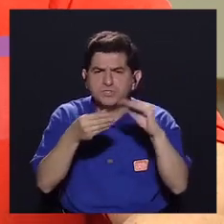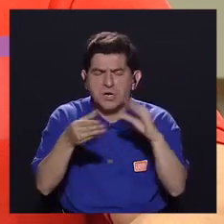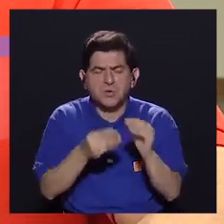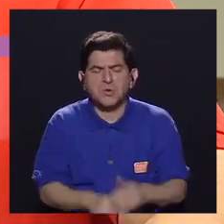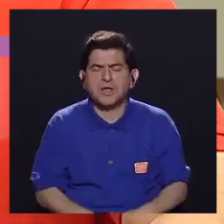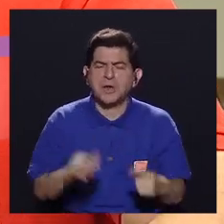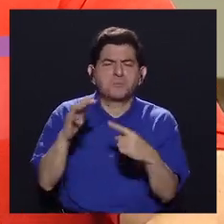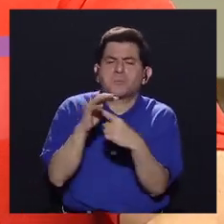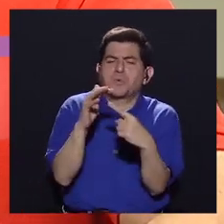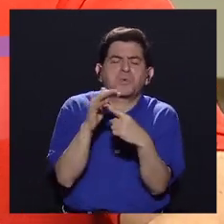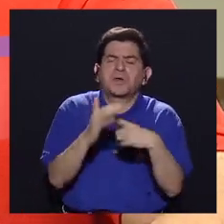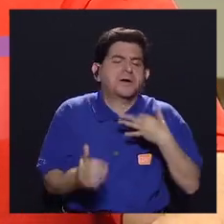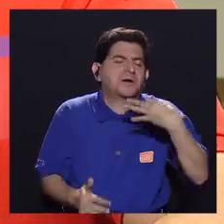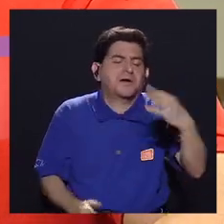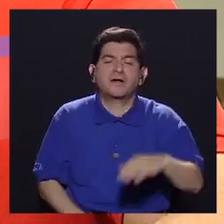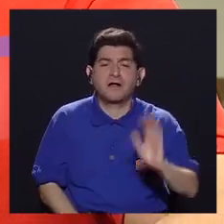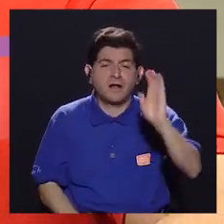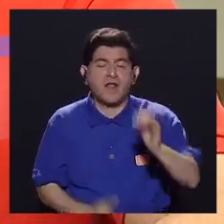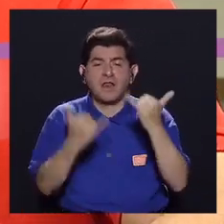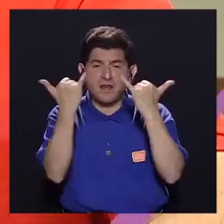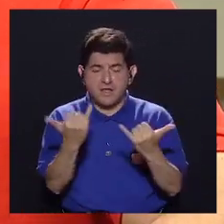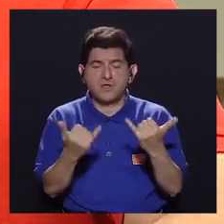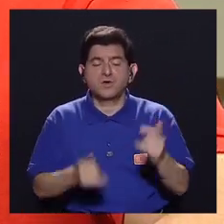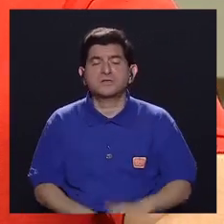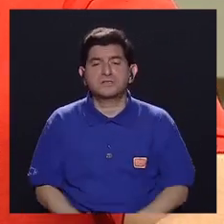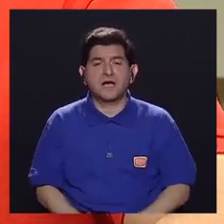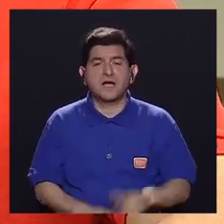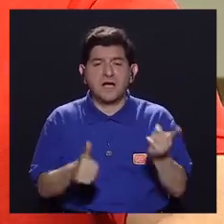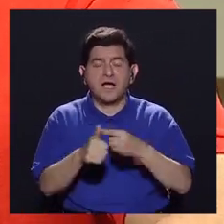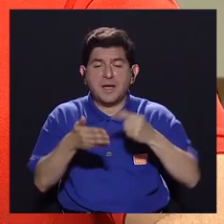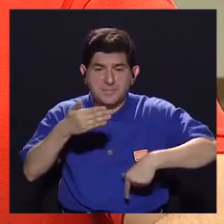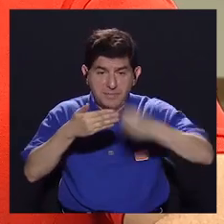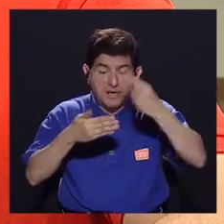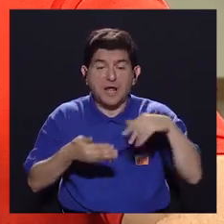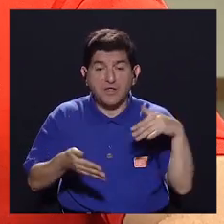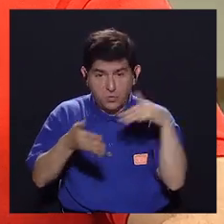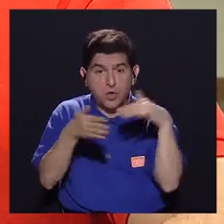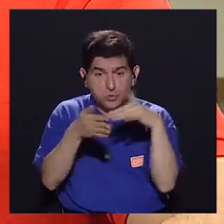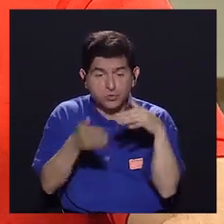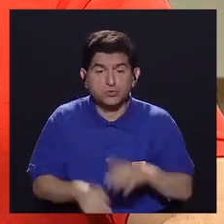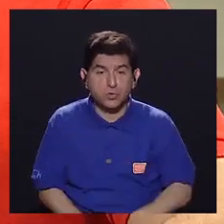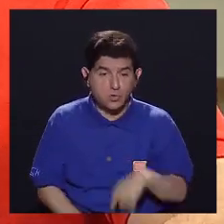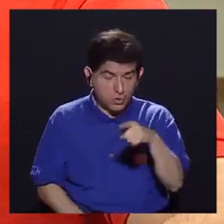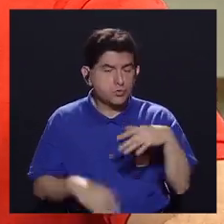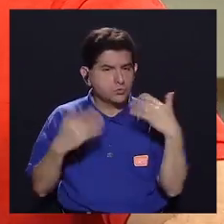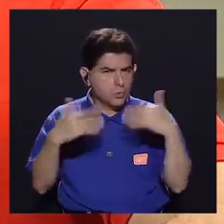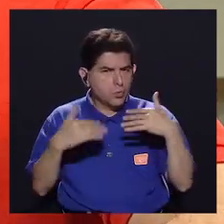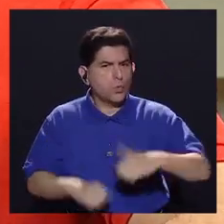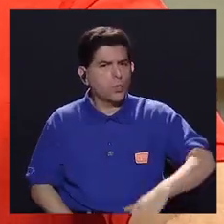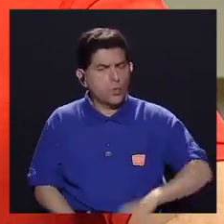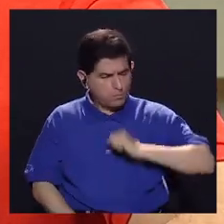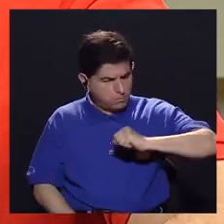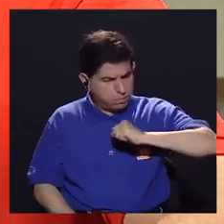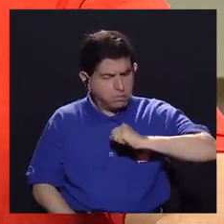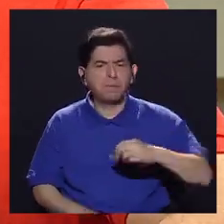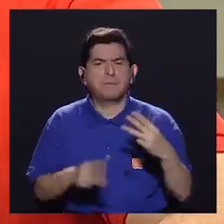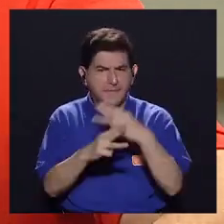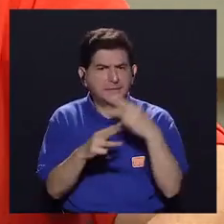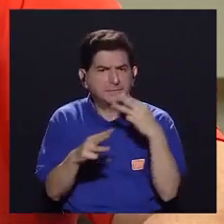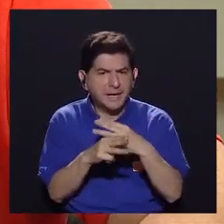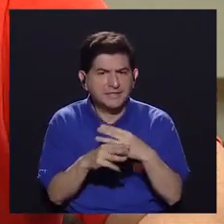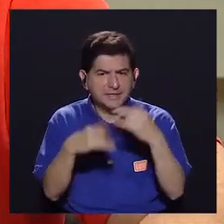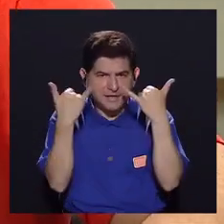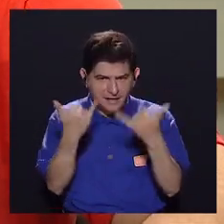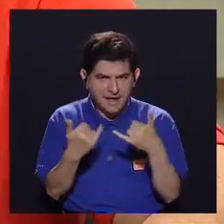muy coloquiales en el cotidiano de que el niño ya va a entrar a primero y le dice, ok, hay que estudiar, y tiene que ponerle mucho matemática, porque ya ahí lo